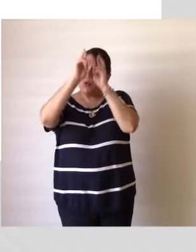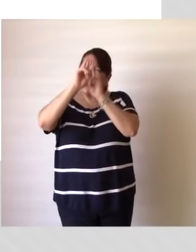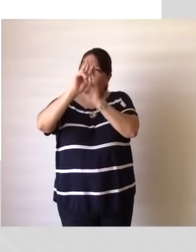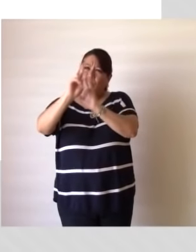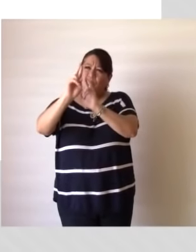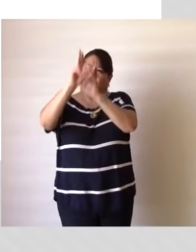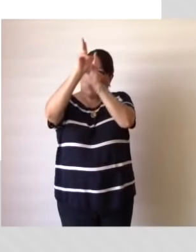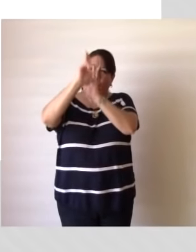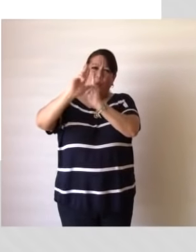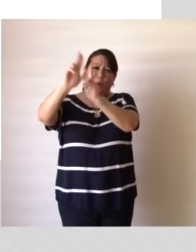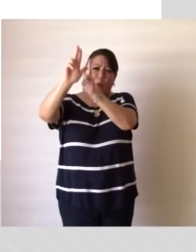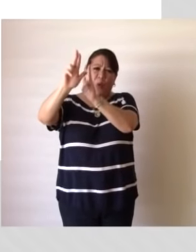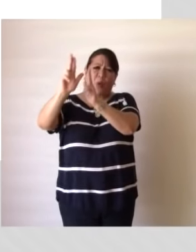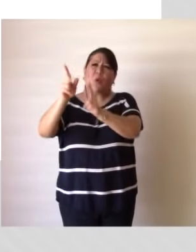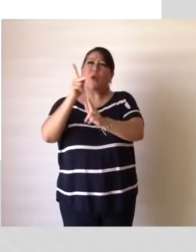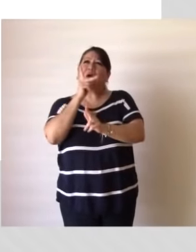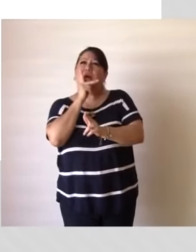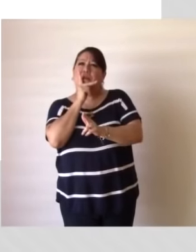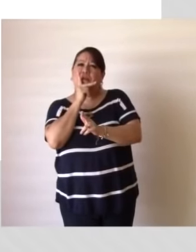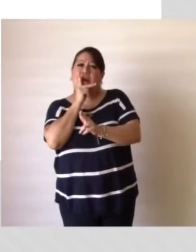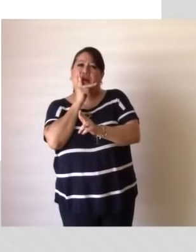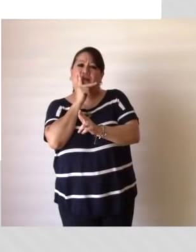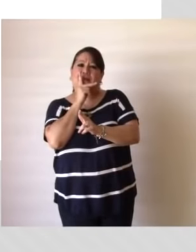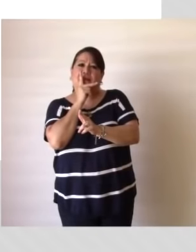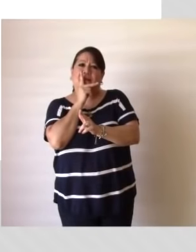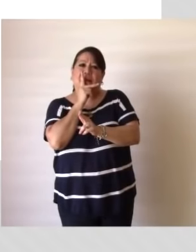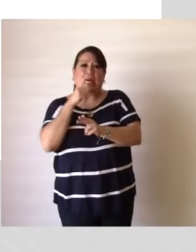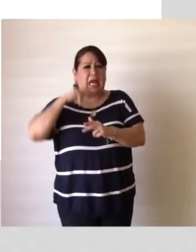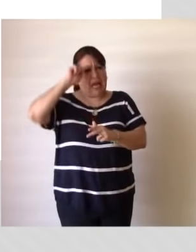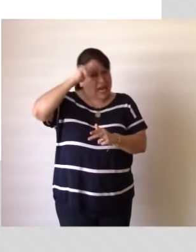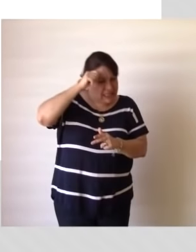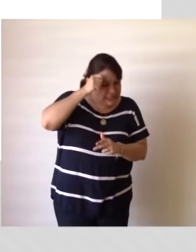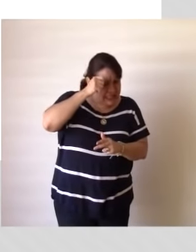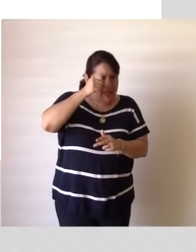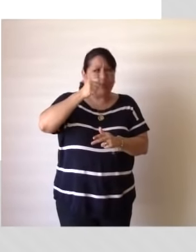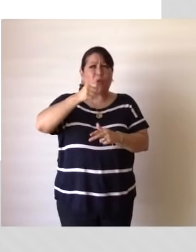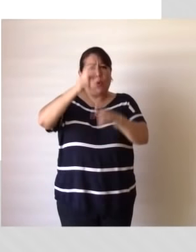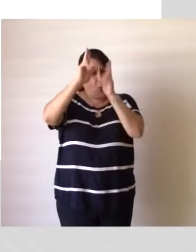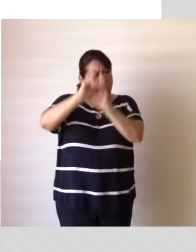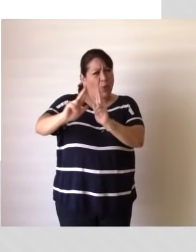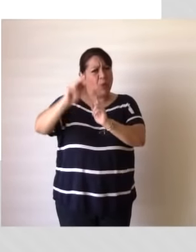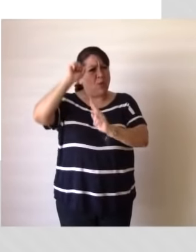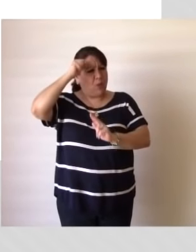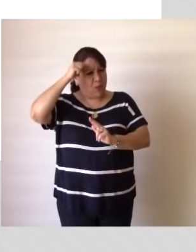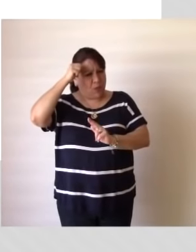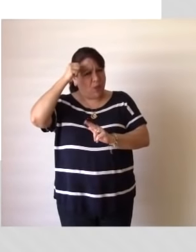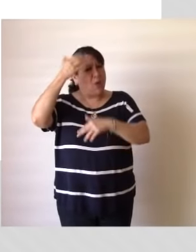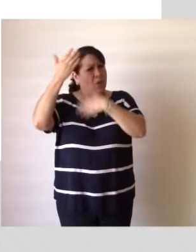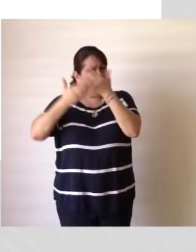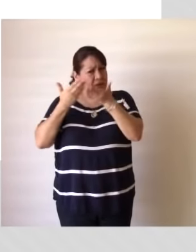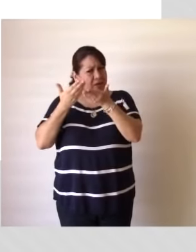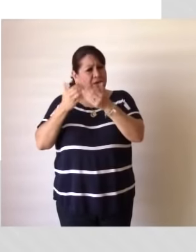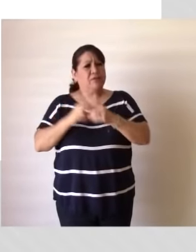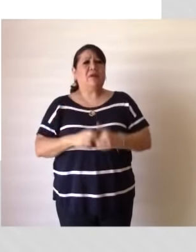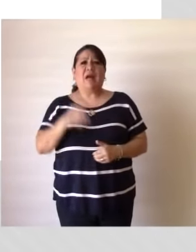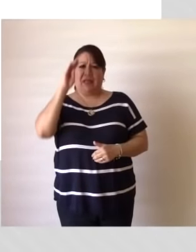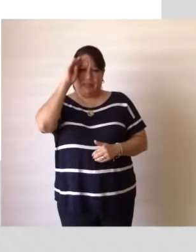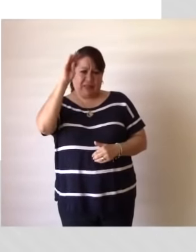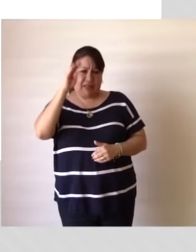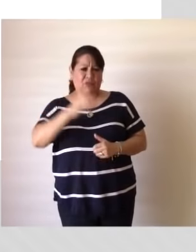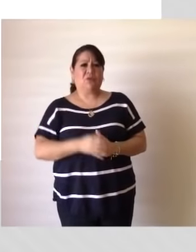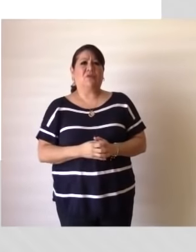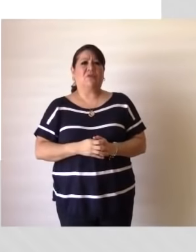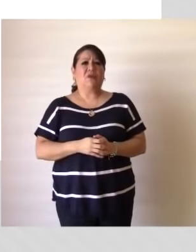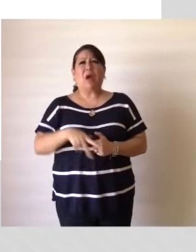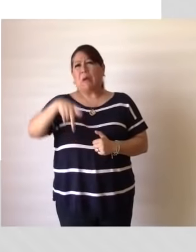dónde está mi honra y si soy señor dónde está mi temor dice jehová de los ejércitos a